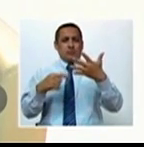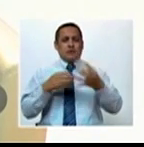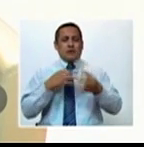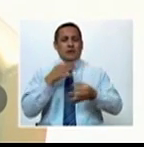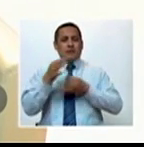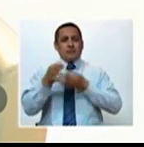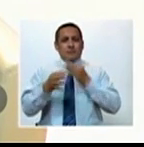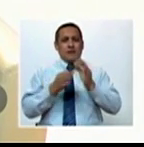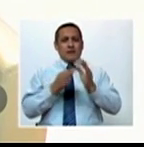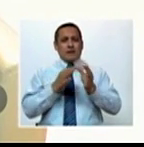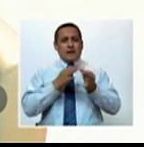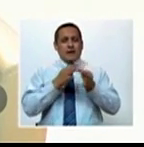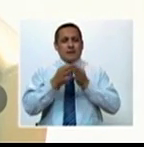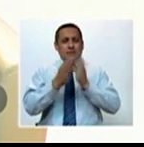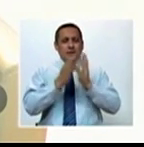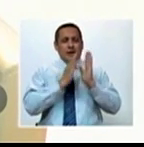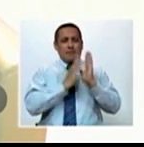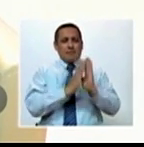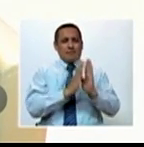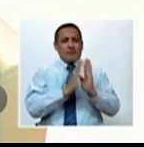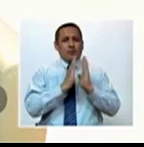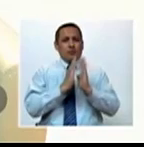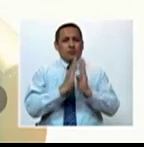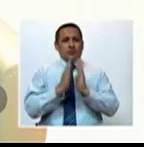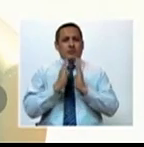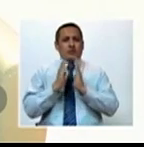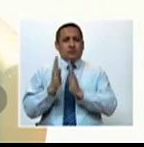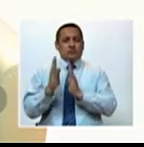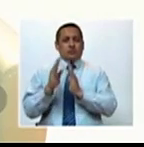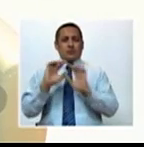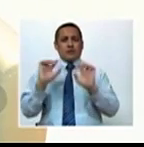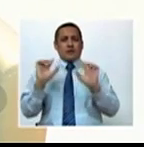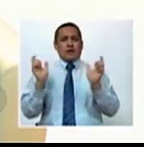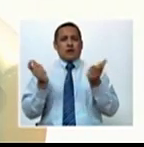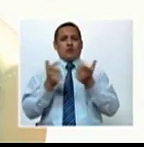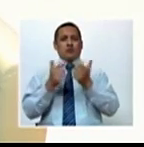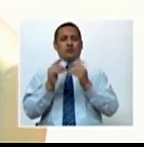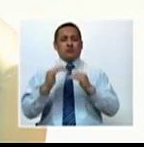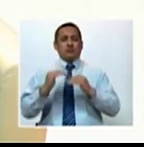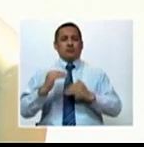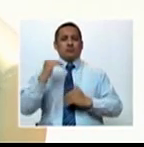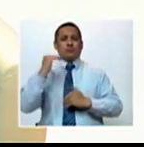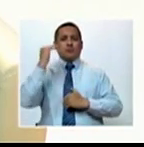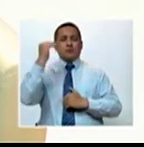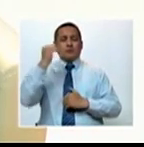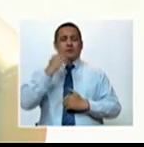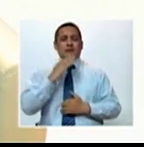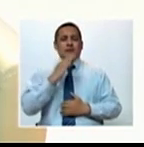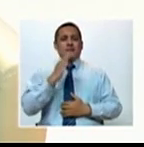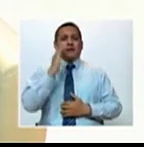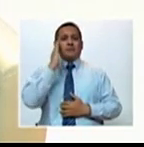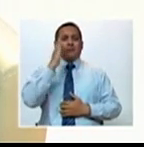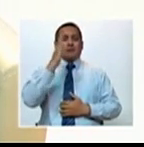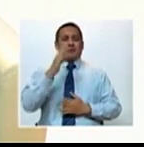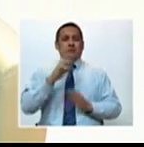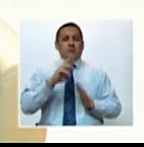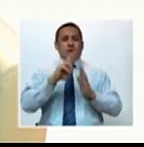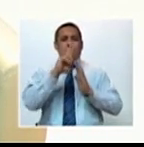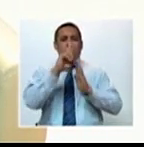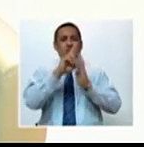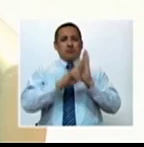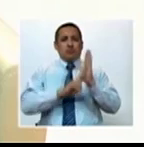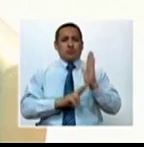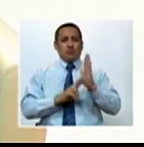da pautas. Y la Corte Suprema tuvo que dictar una